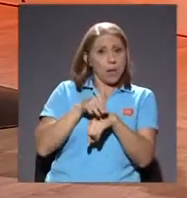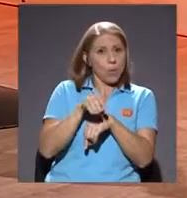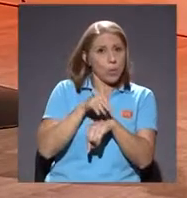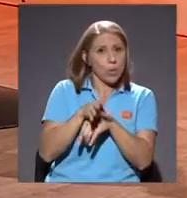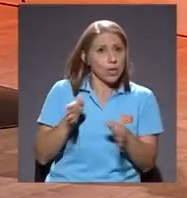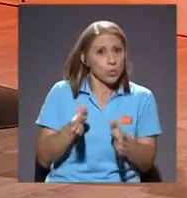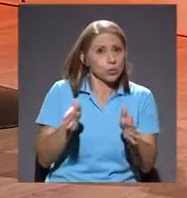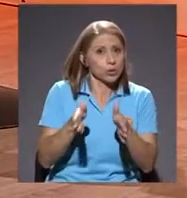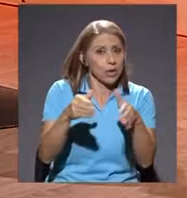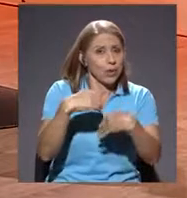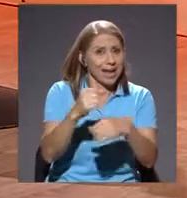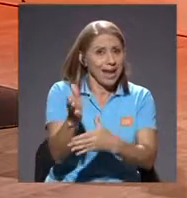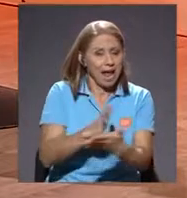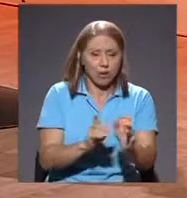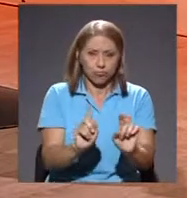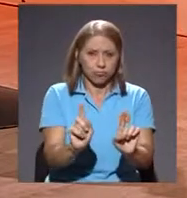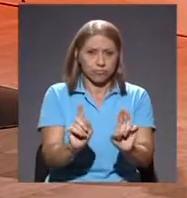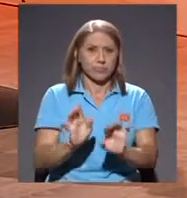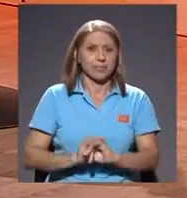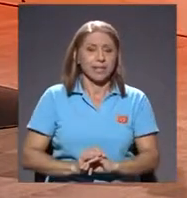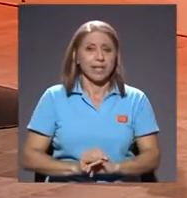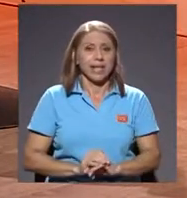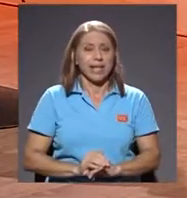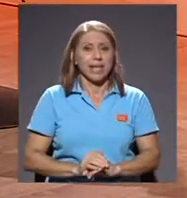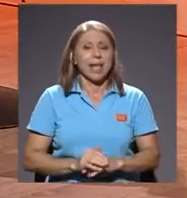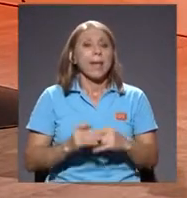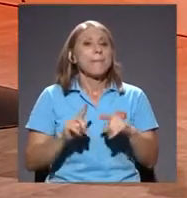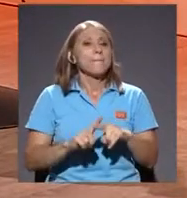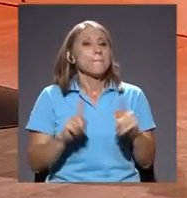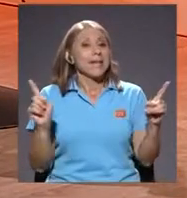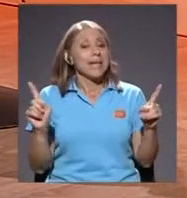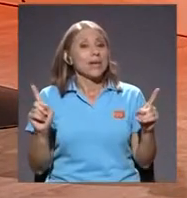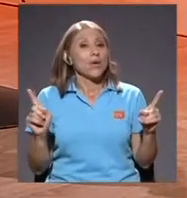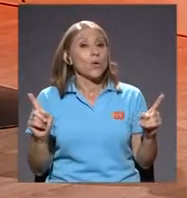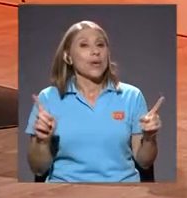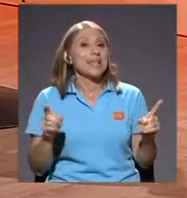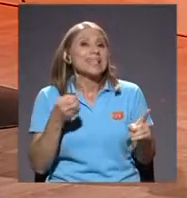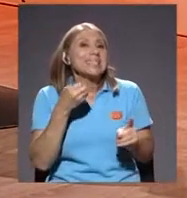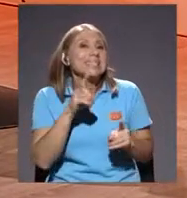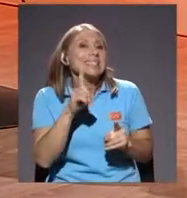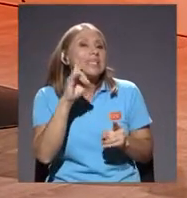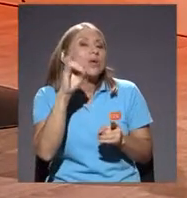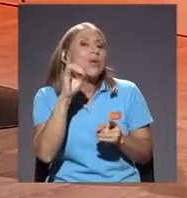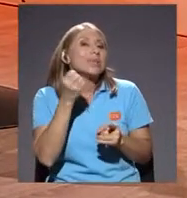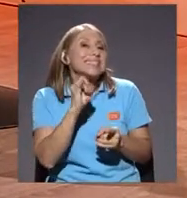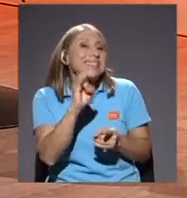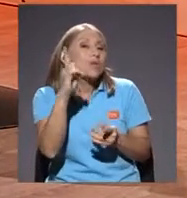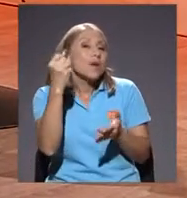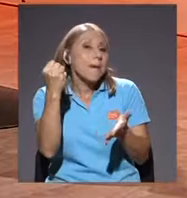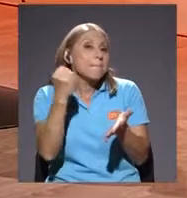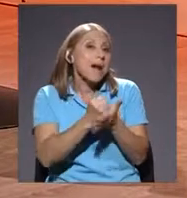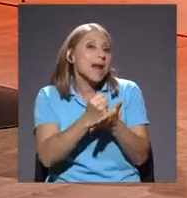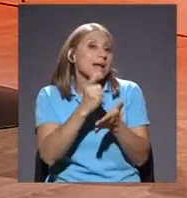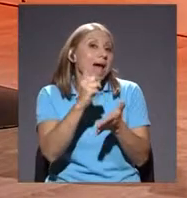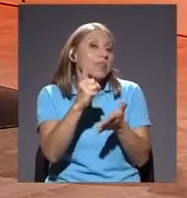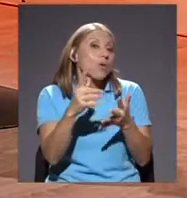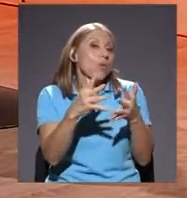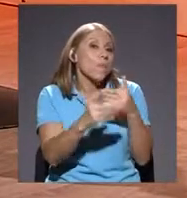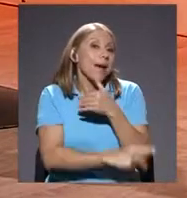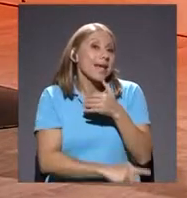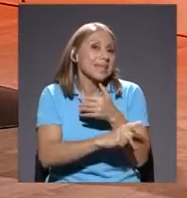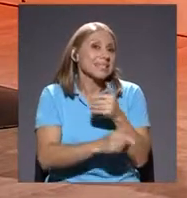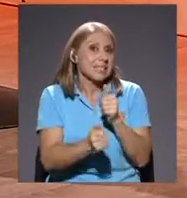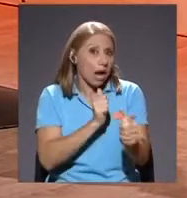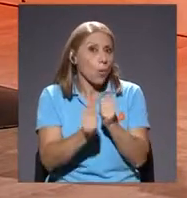pero si una marca de un país tan competitivo como panamá y no estoy